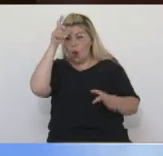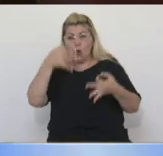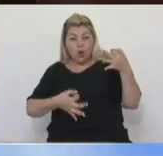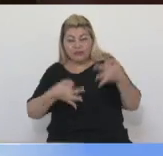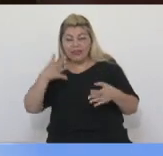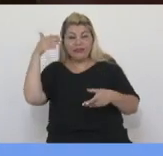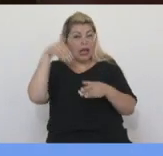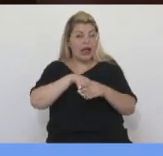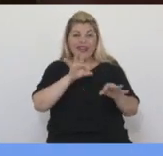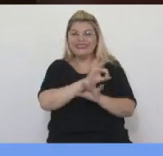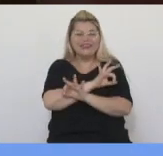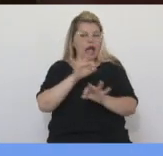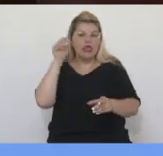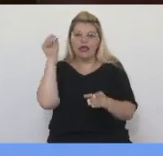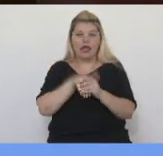actúa